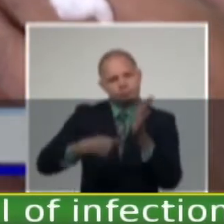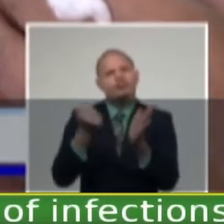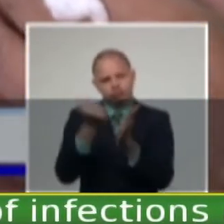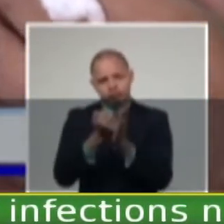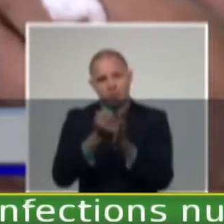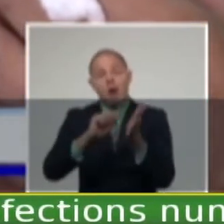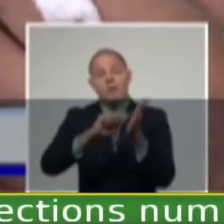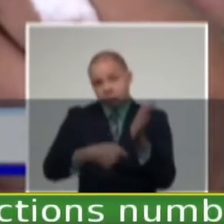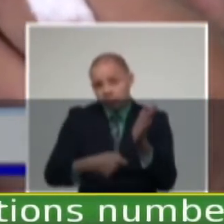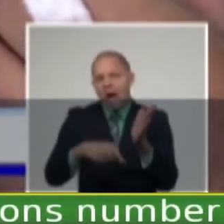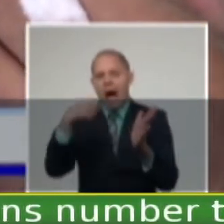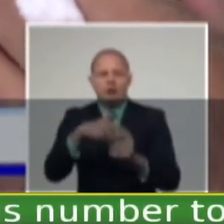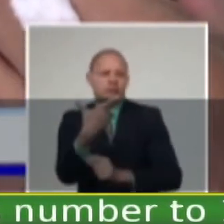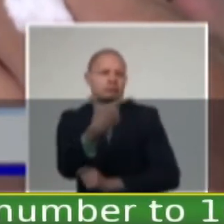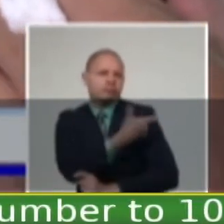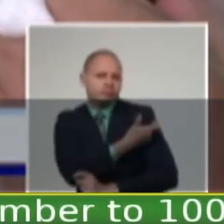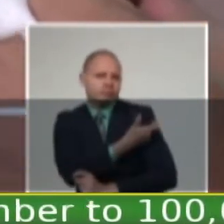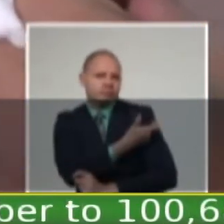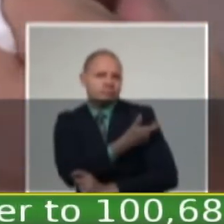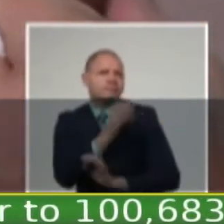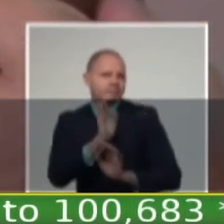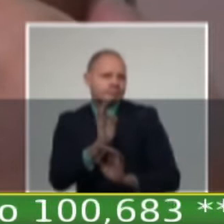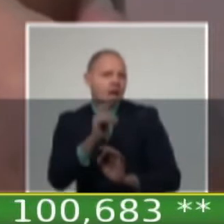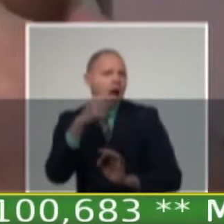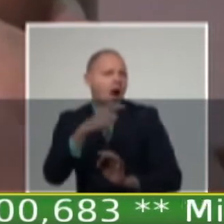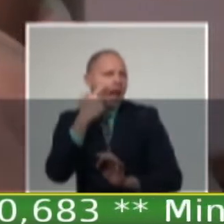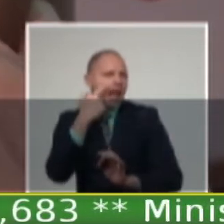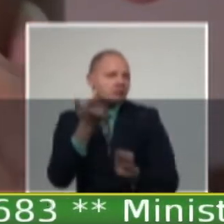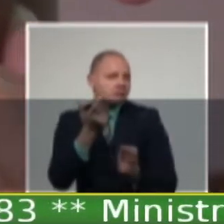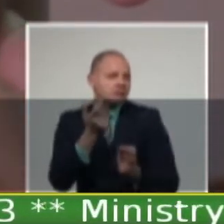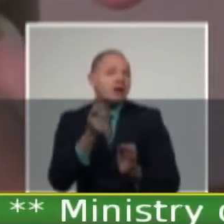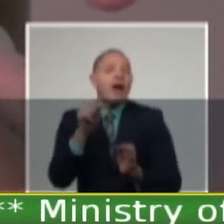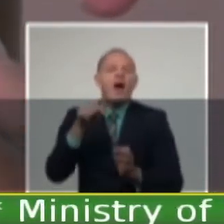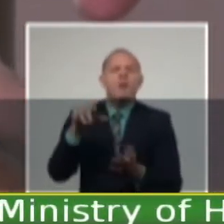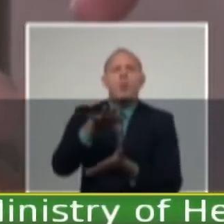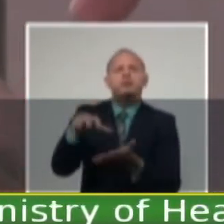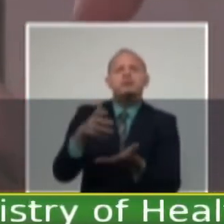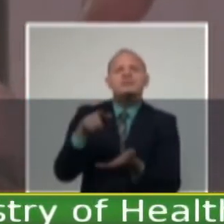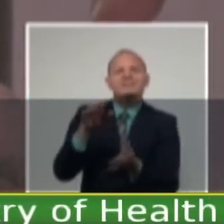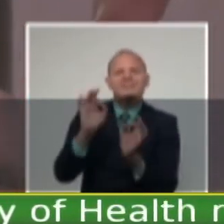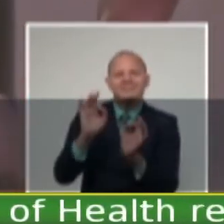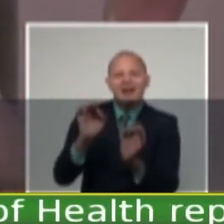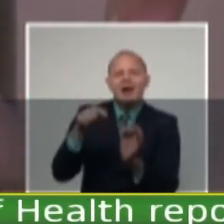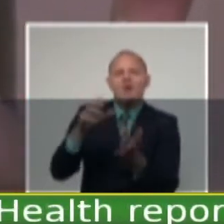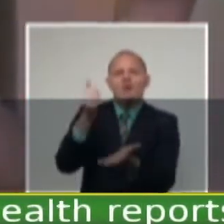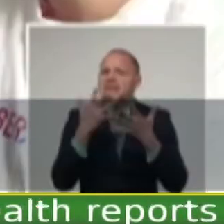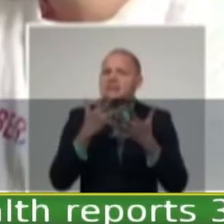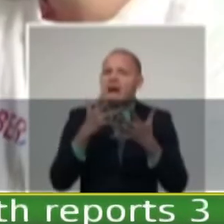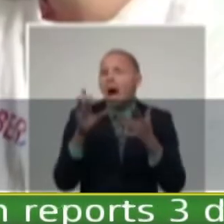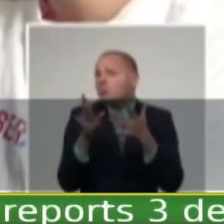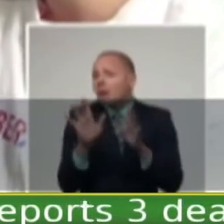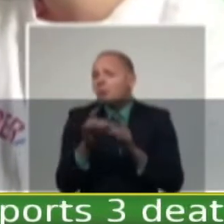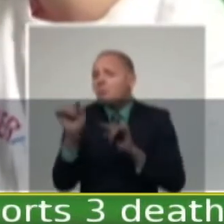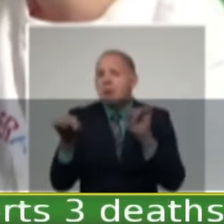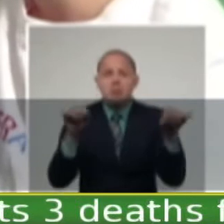1-2 del candidato vacunal cubano Soberana 01 en el Centro Nacional de Toxicología Senatox en la capital. De evaluar